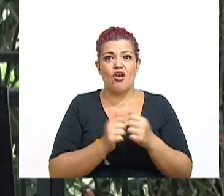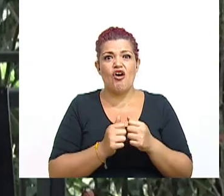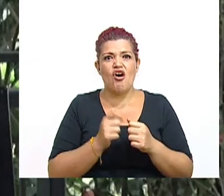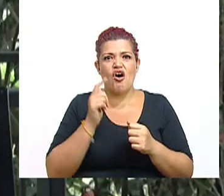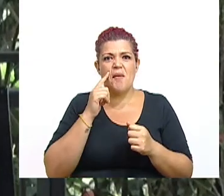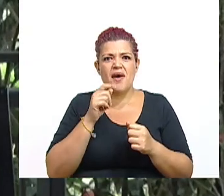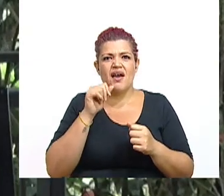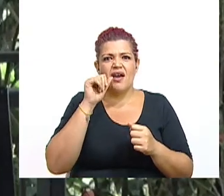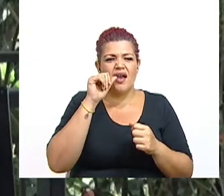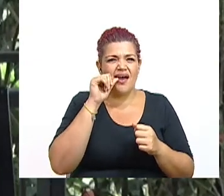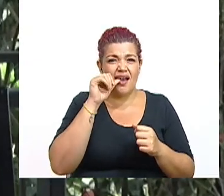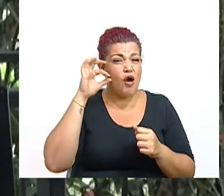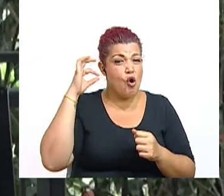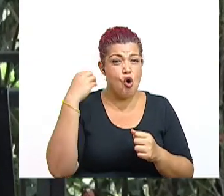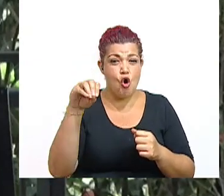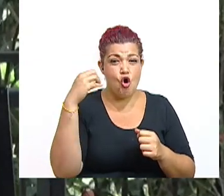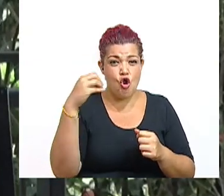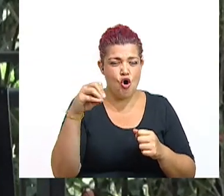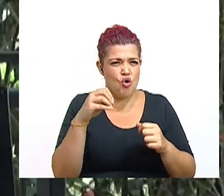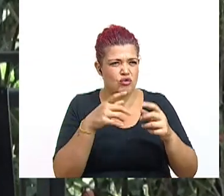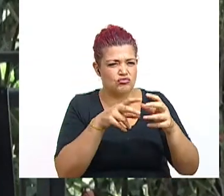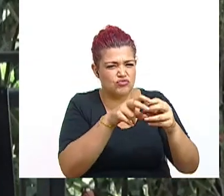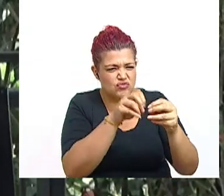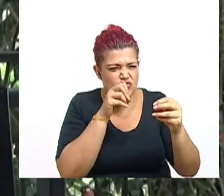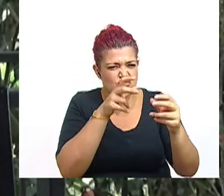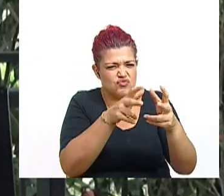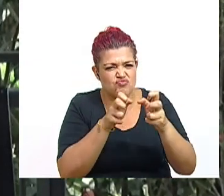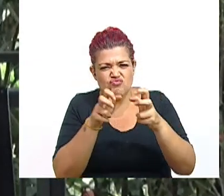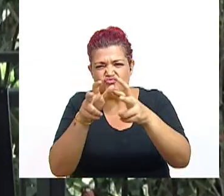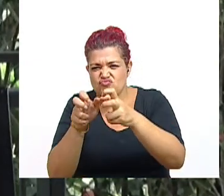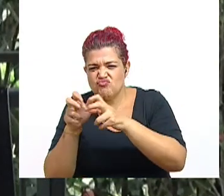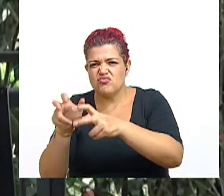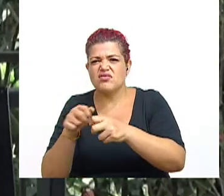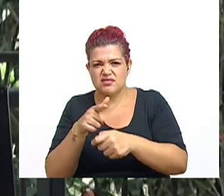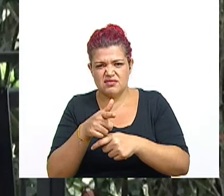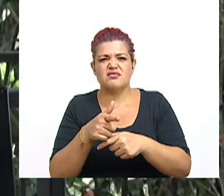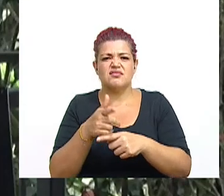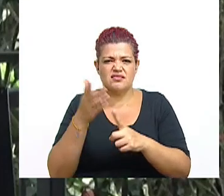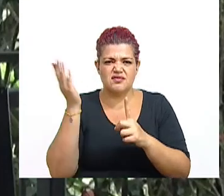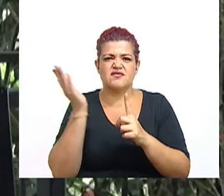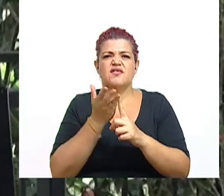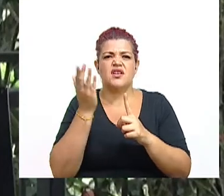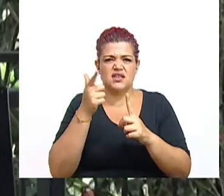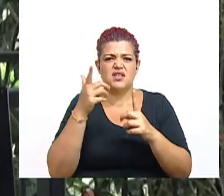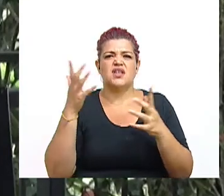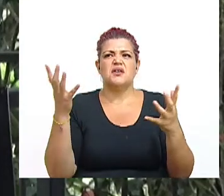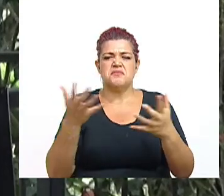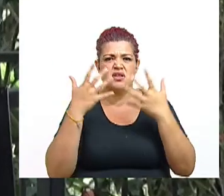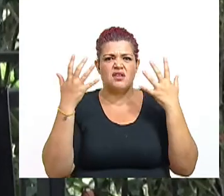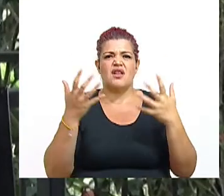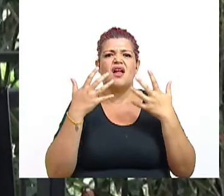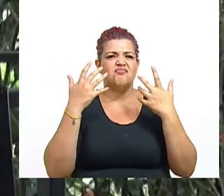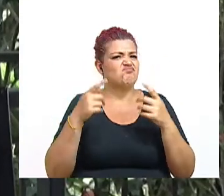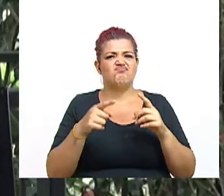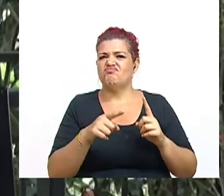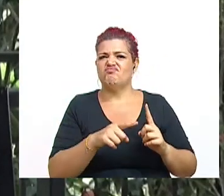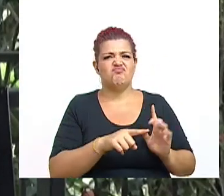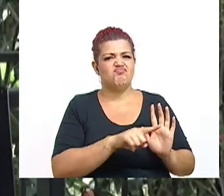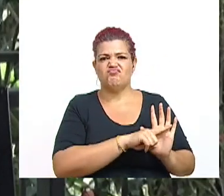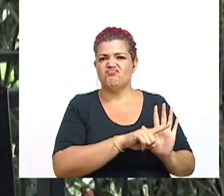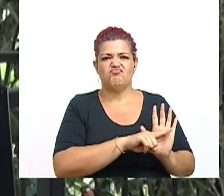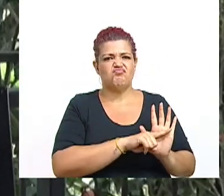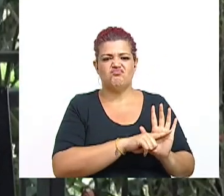ilegal de oro, debido a que esto ha ocasionado un impacto ambiental negativo sobre los